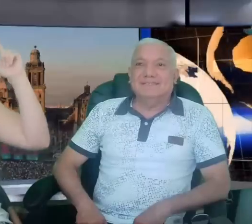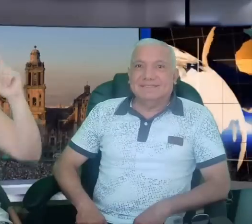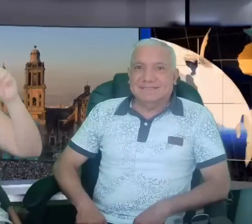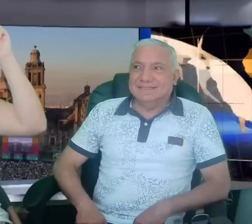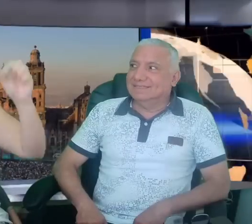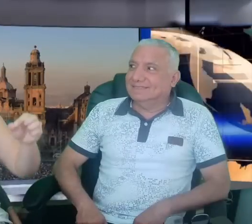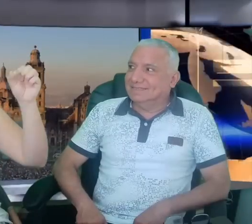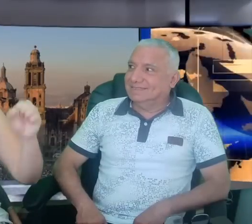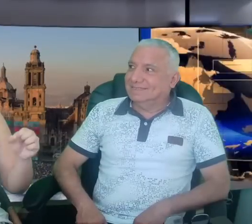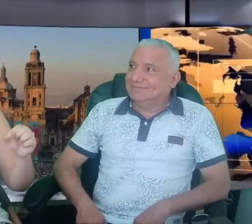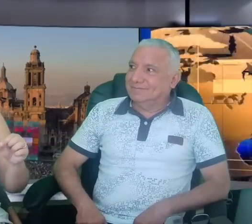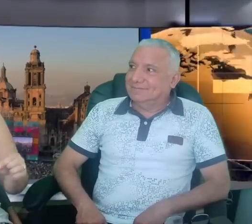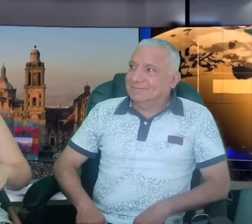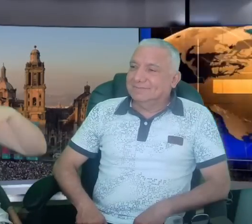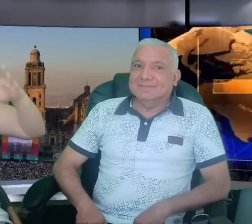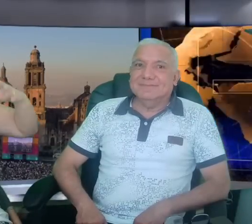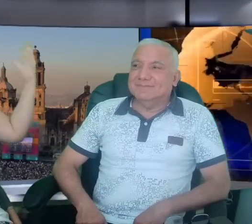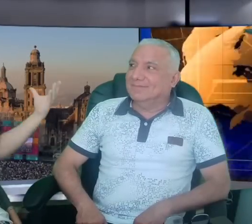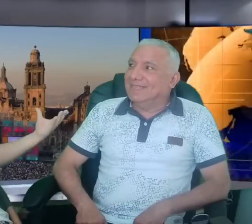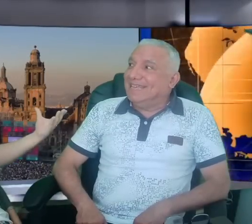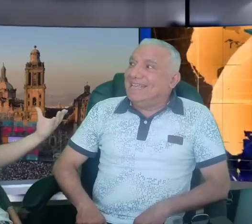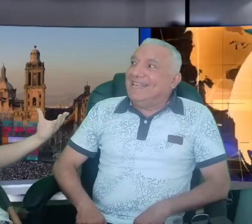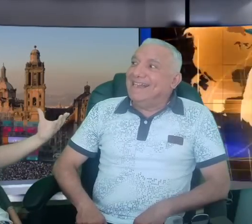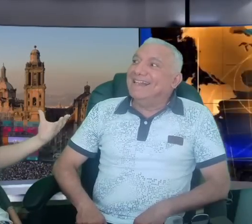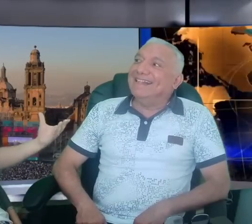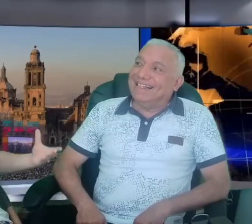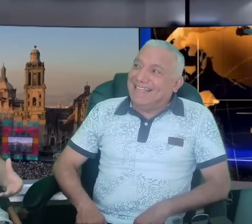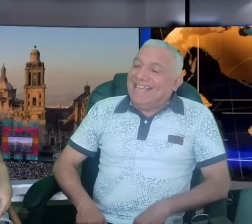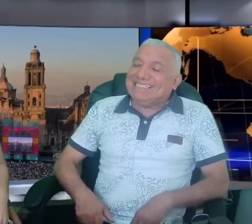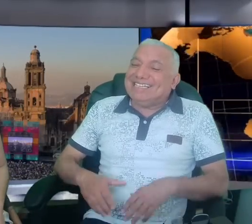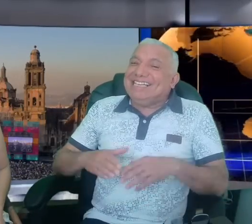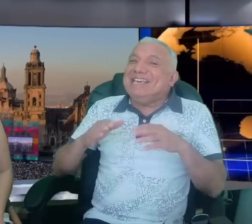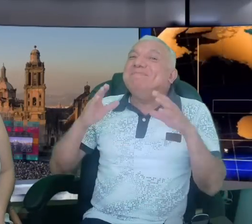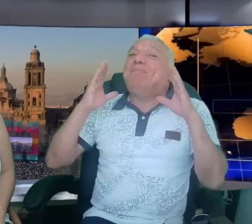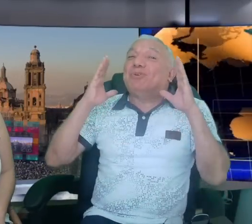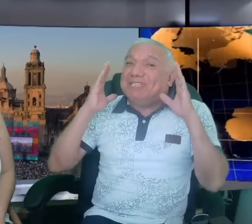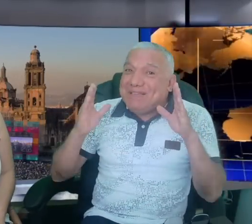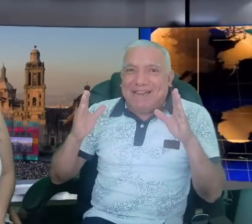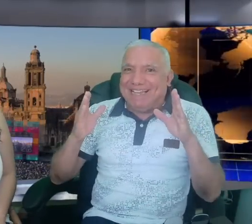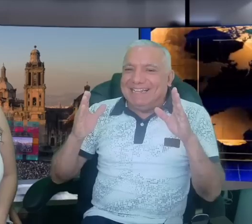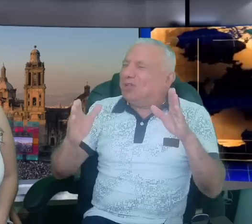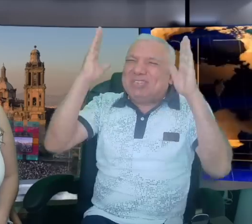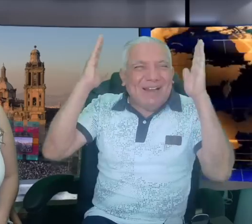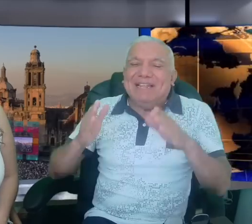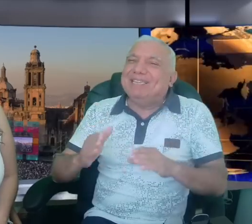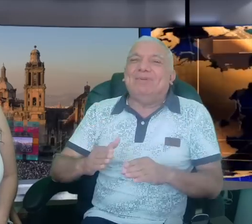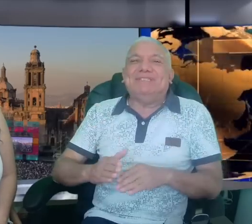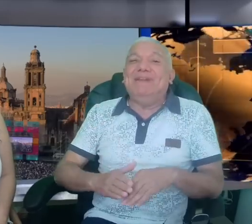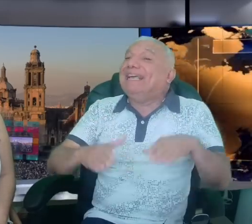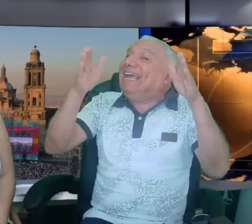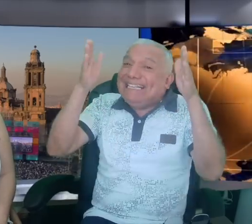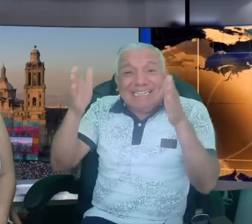tiene en la cola igual de larga que pisar que su esposo genero garcía luna es que es imposible totalmente